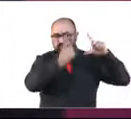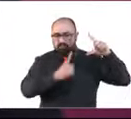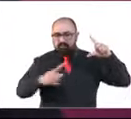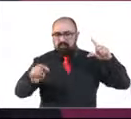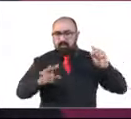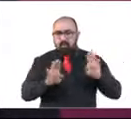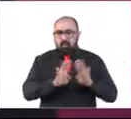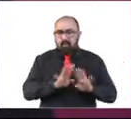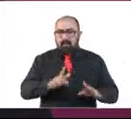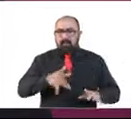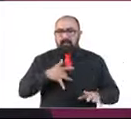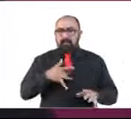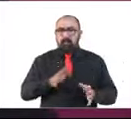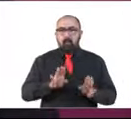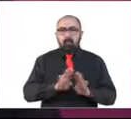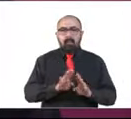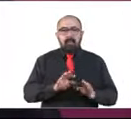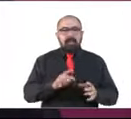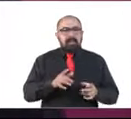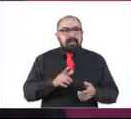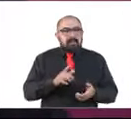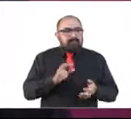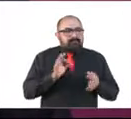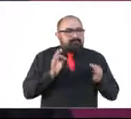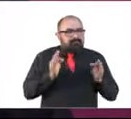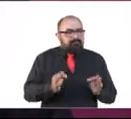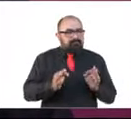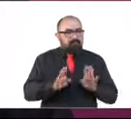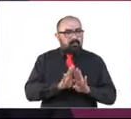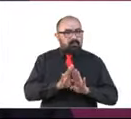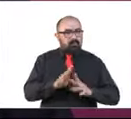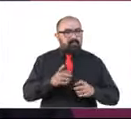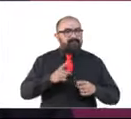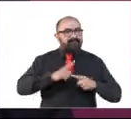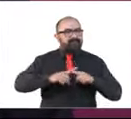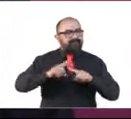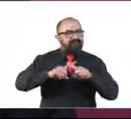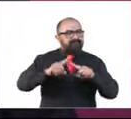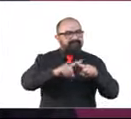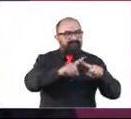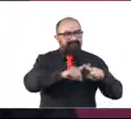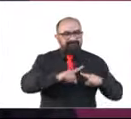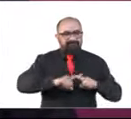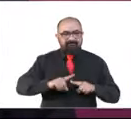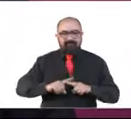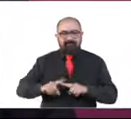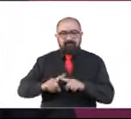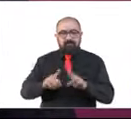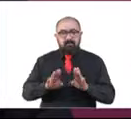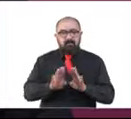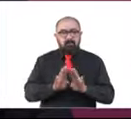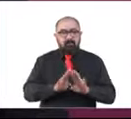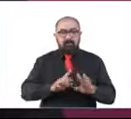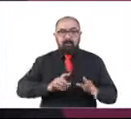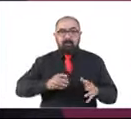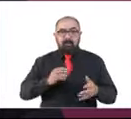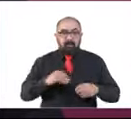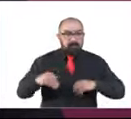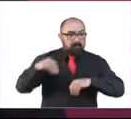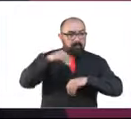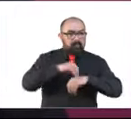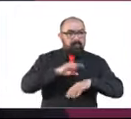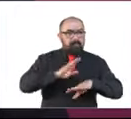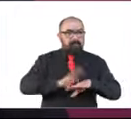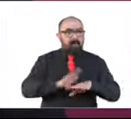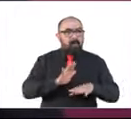calidad de vida, pues también es función de varios elementos. Y entre otros, y es el tema